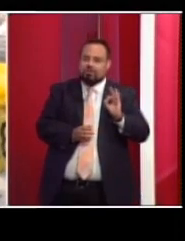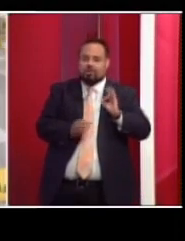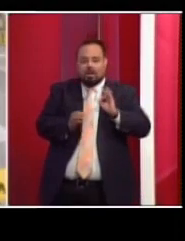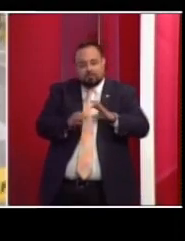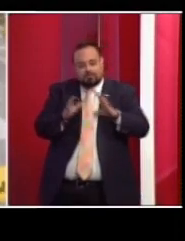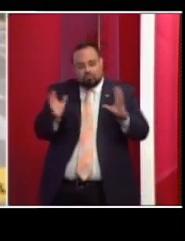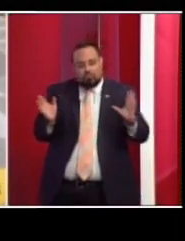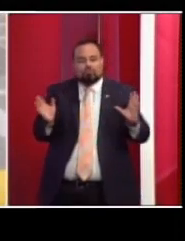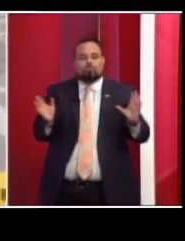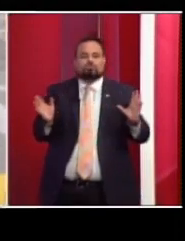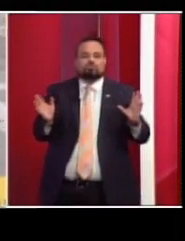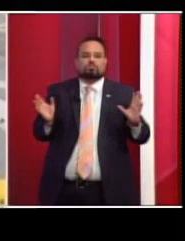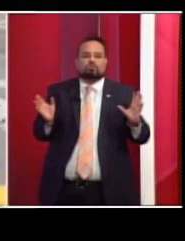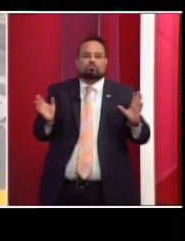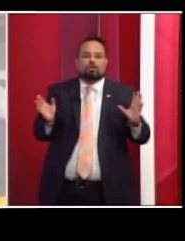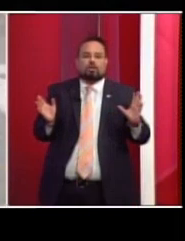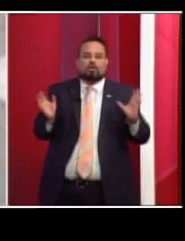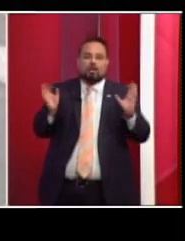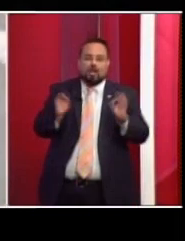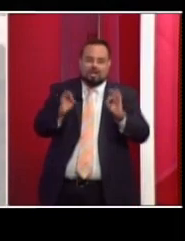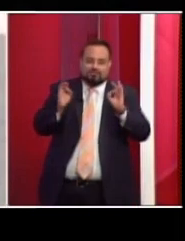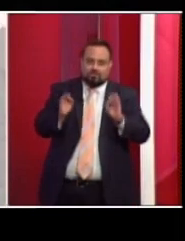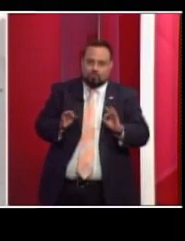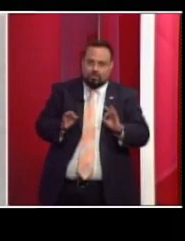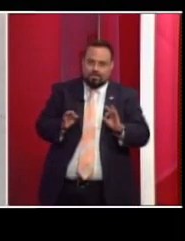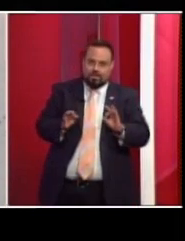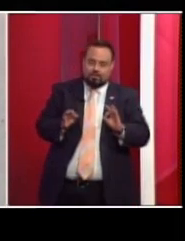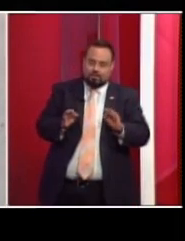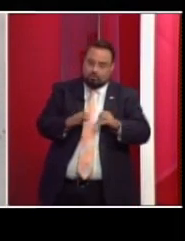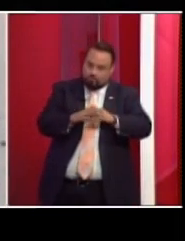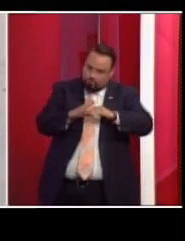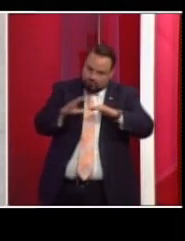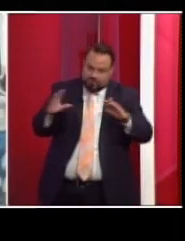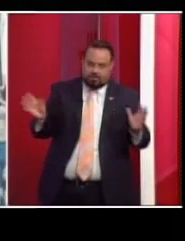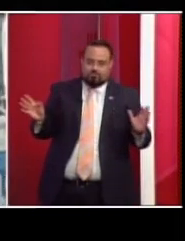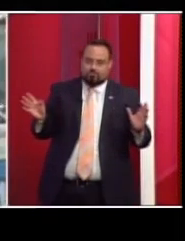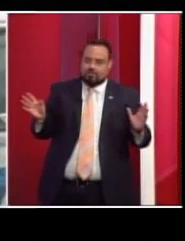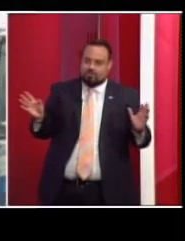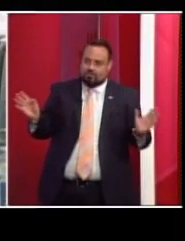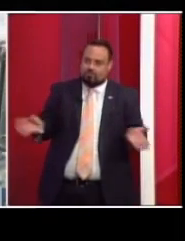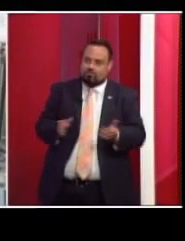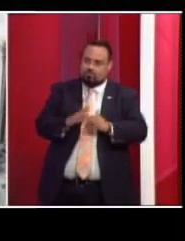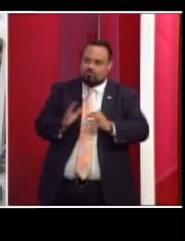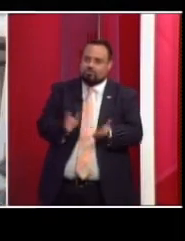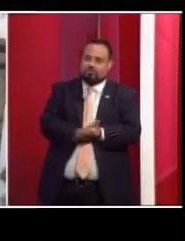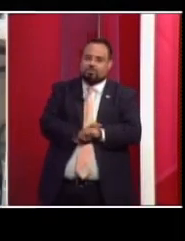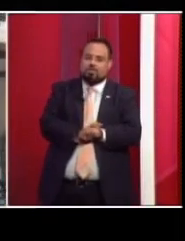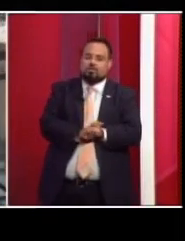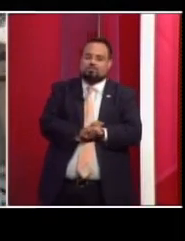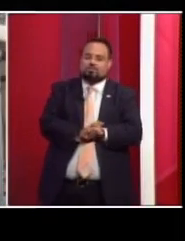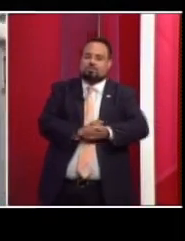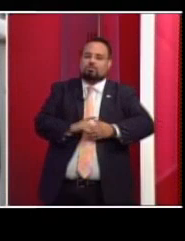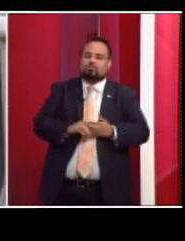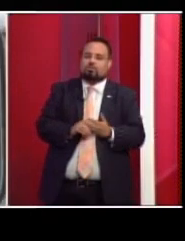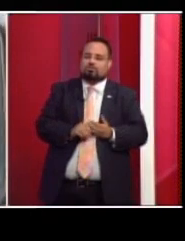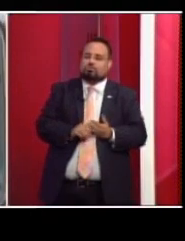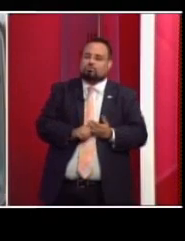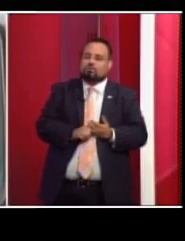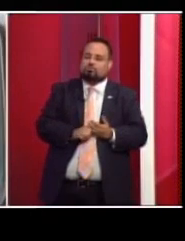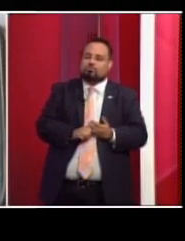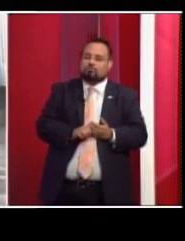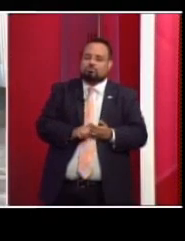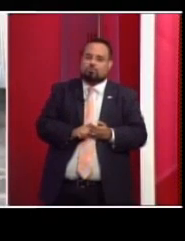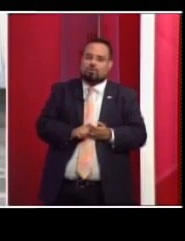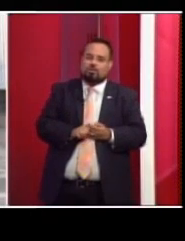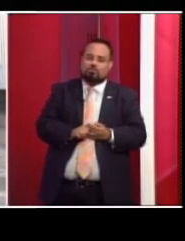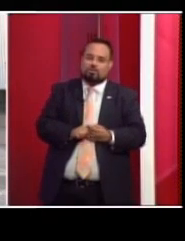permitir hasta cuando esto se va a tolerar la seguridad no nos cansaremos de decirlo aunque lo hemos hecho ya básicamente durante estos